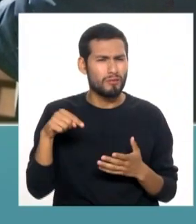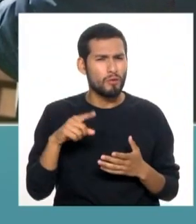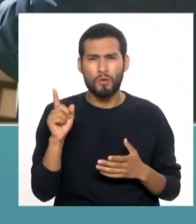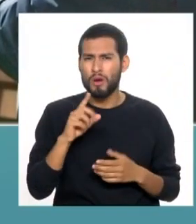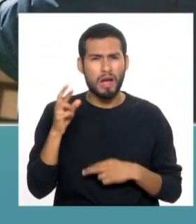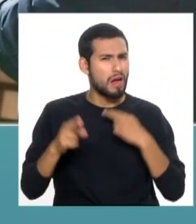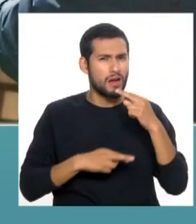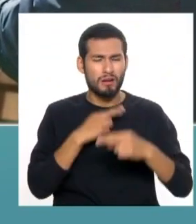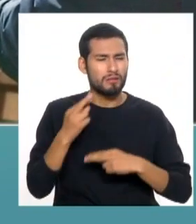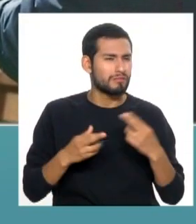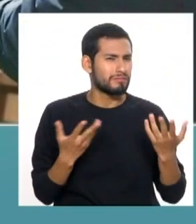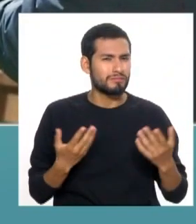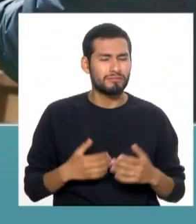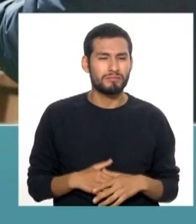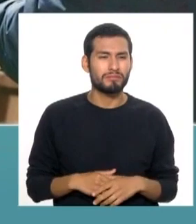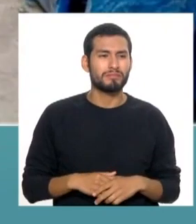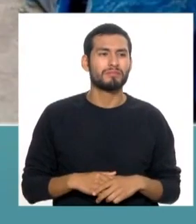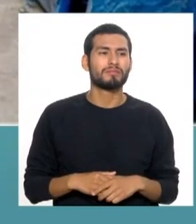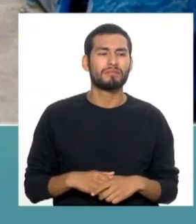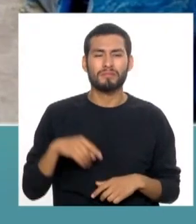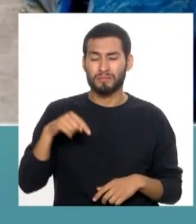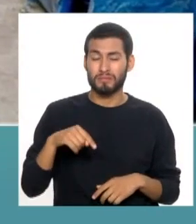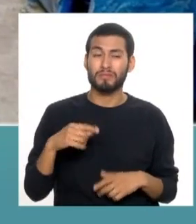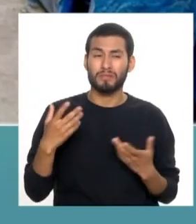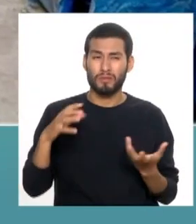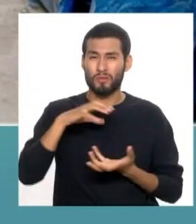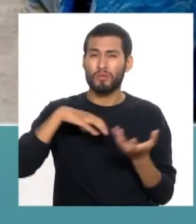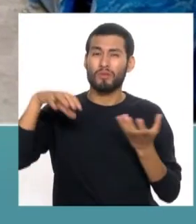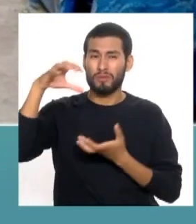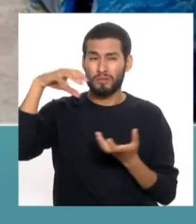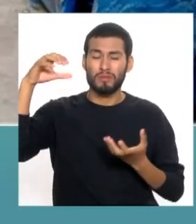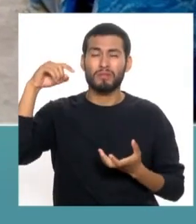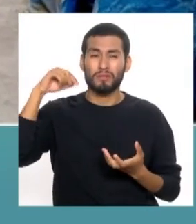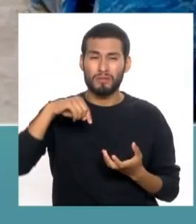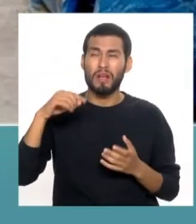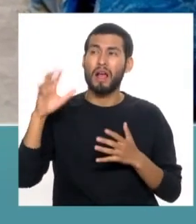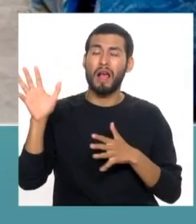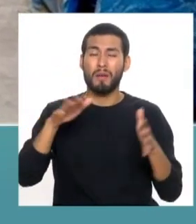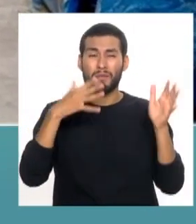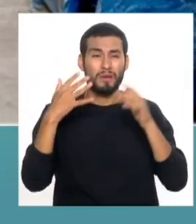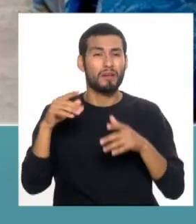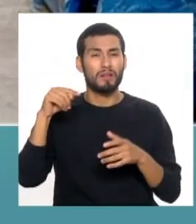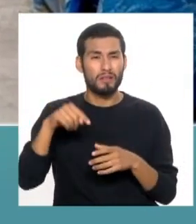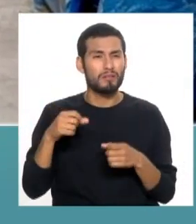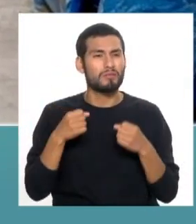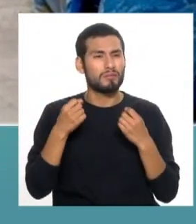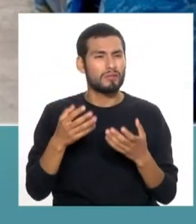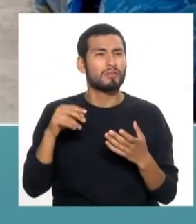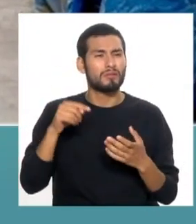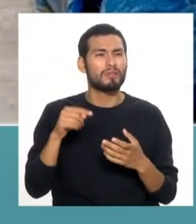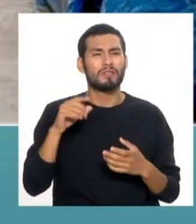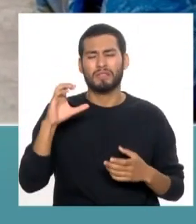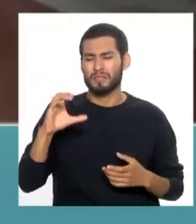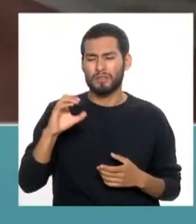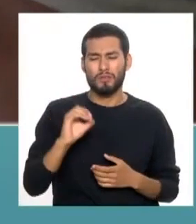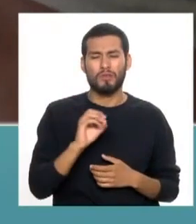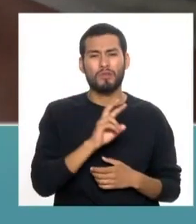renovables, ¿no? Entonces, hay una contaminación ambiental, hay una generación de